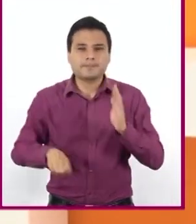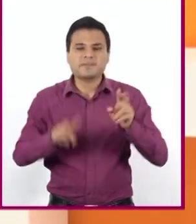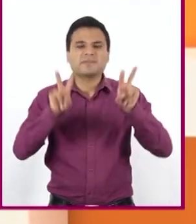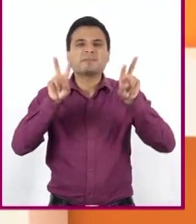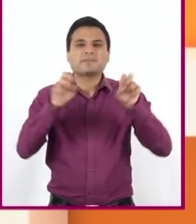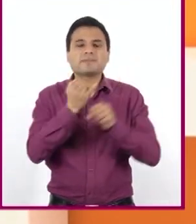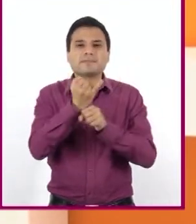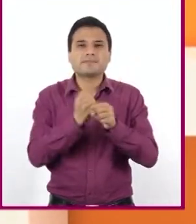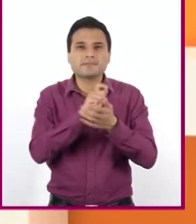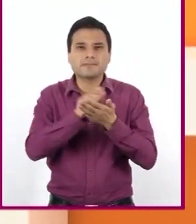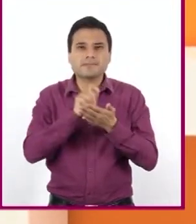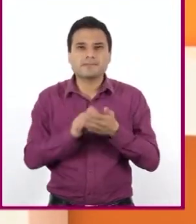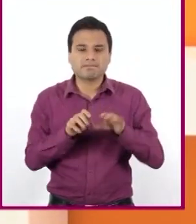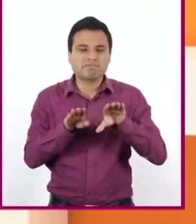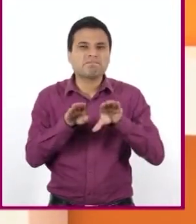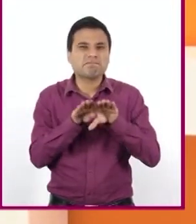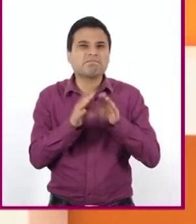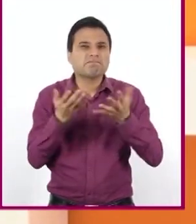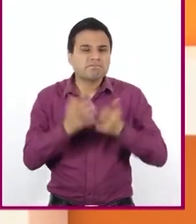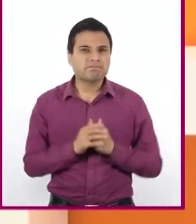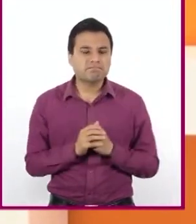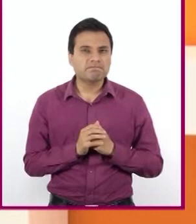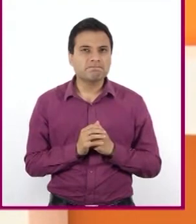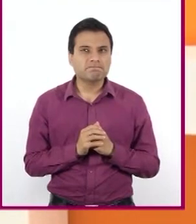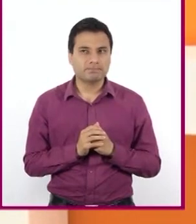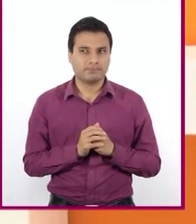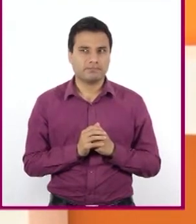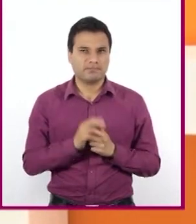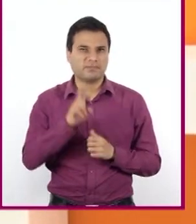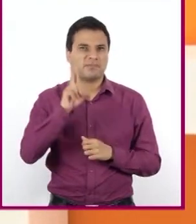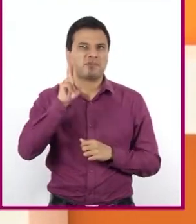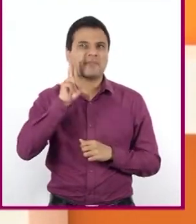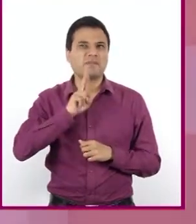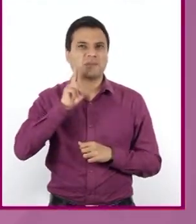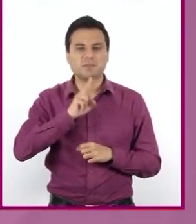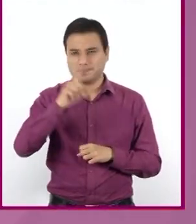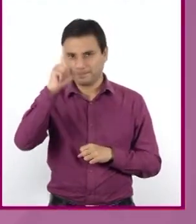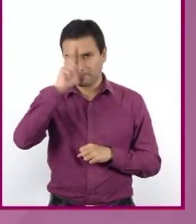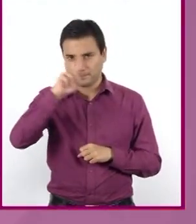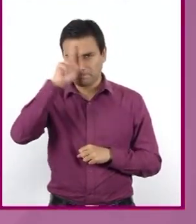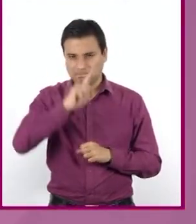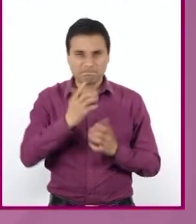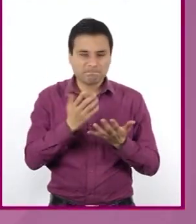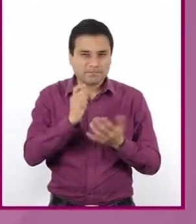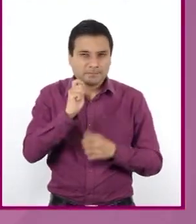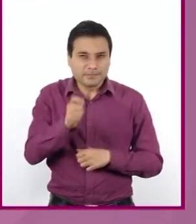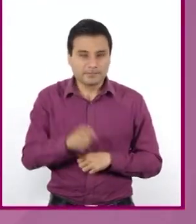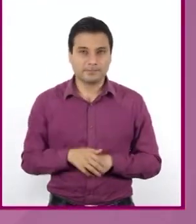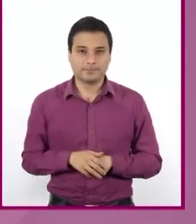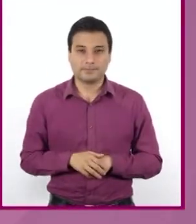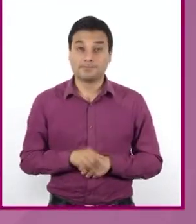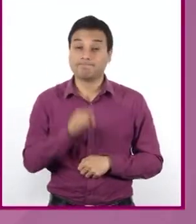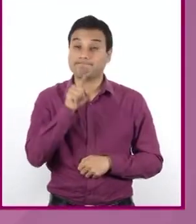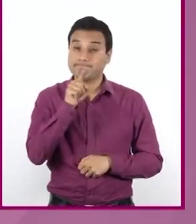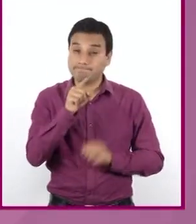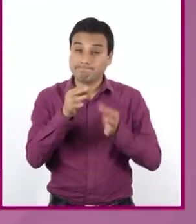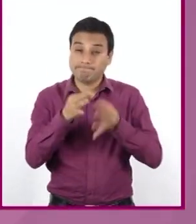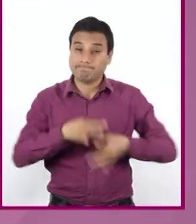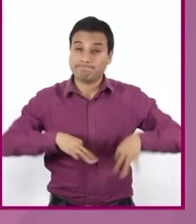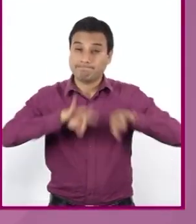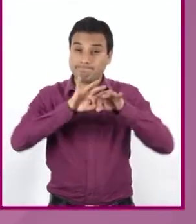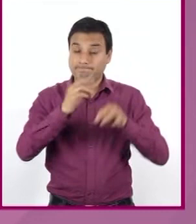investigación? ¿Qué nos puedes recomendar, Abril? Es importante retomar las